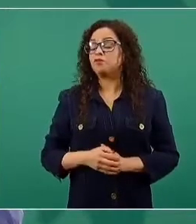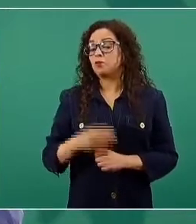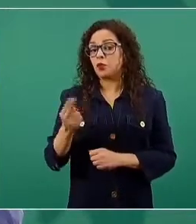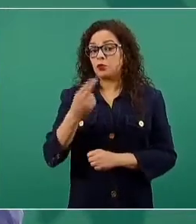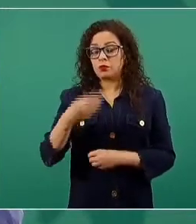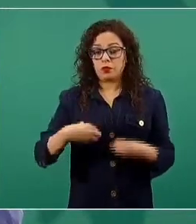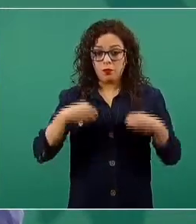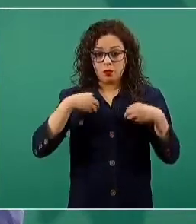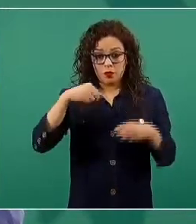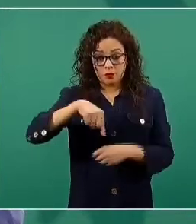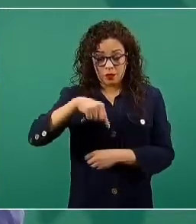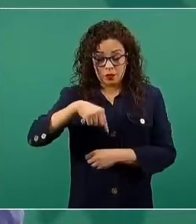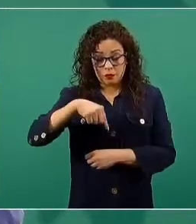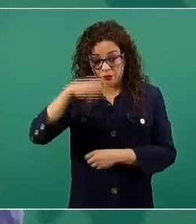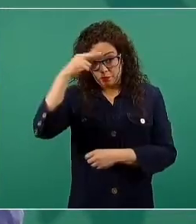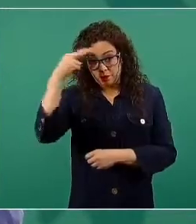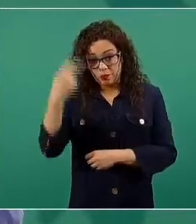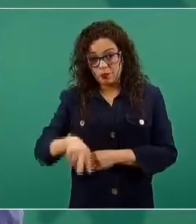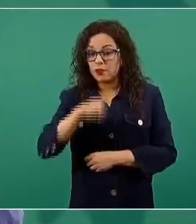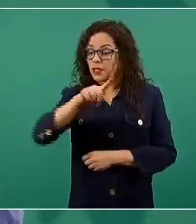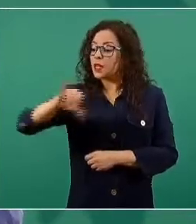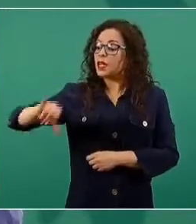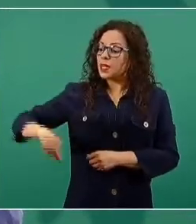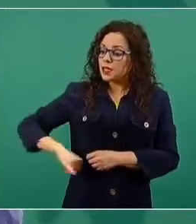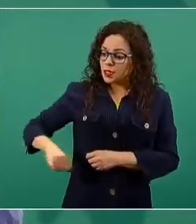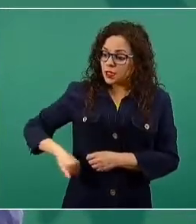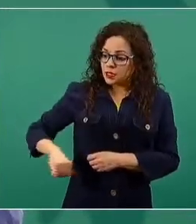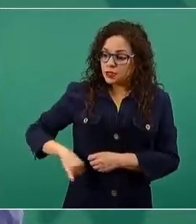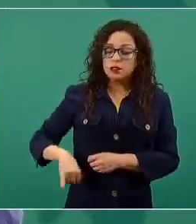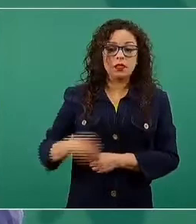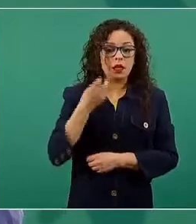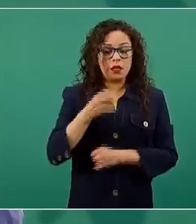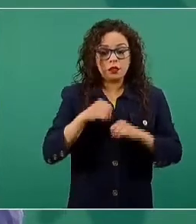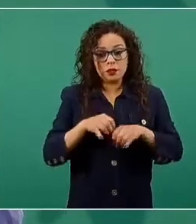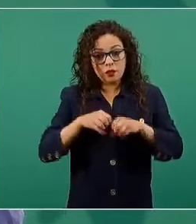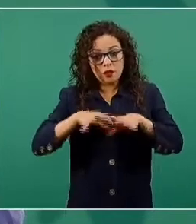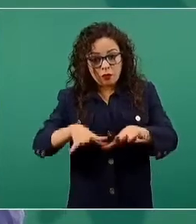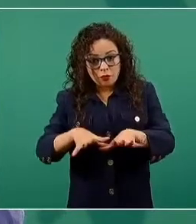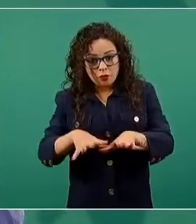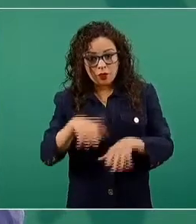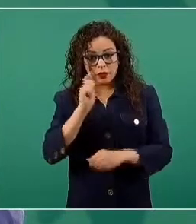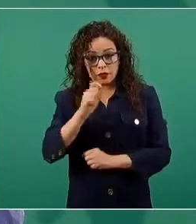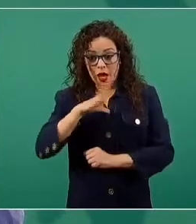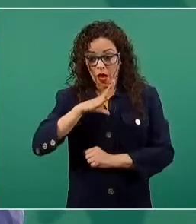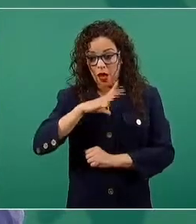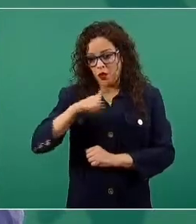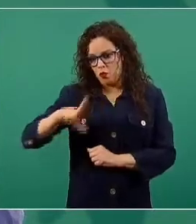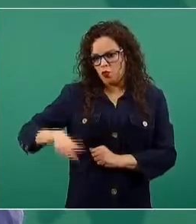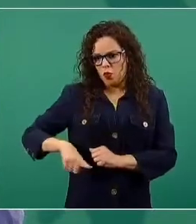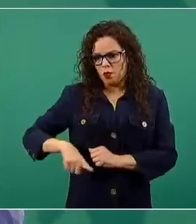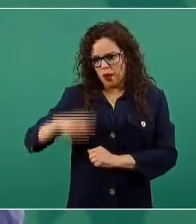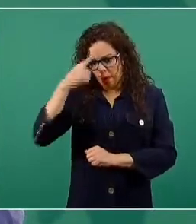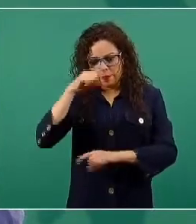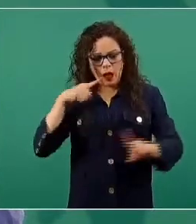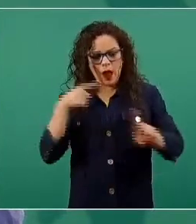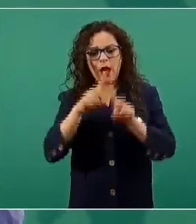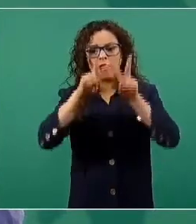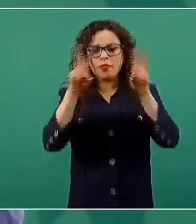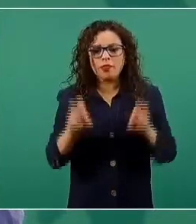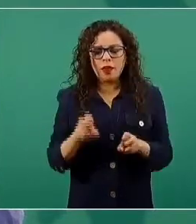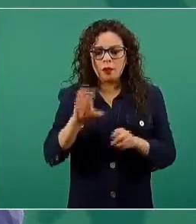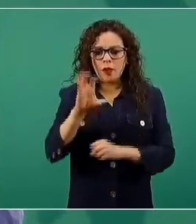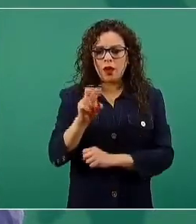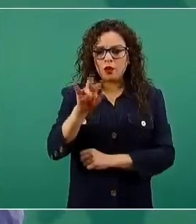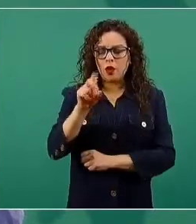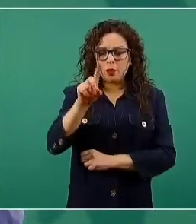ciudadano interesados en la información pública gubernamental, para el caso de COVID-19, la gran